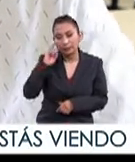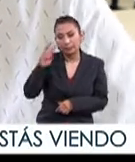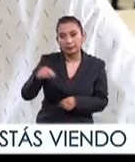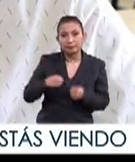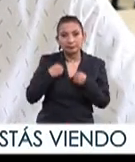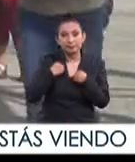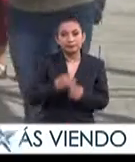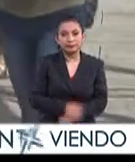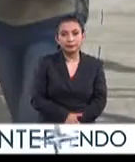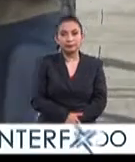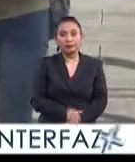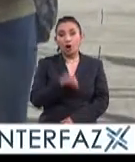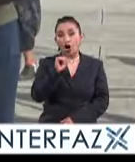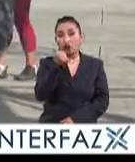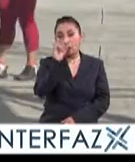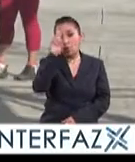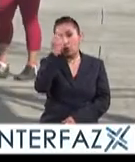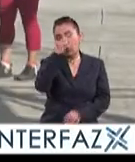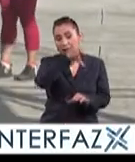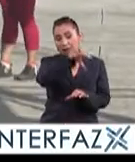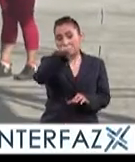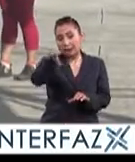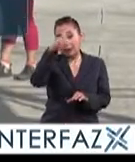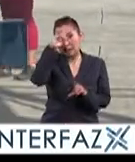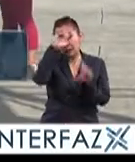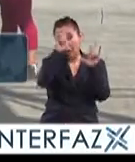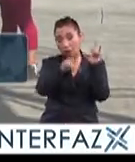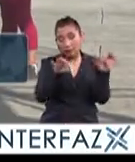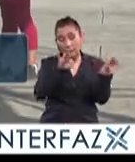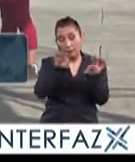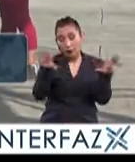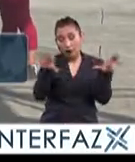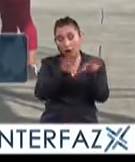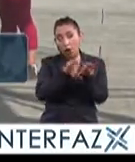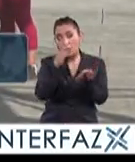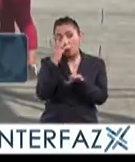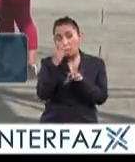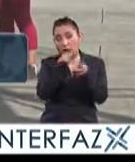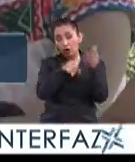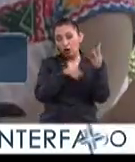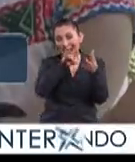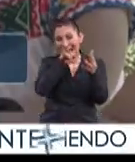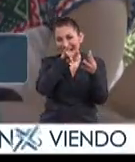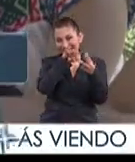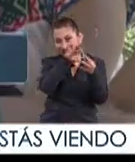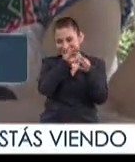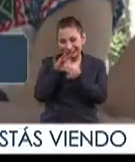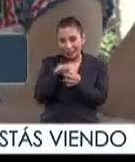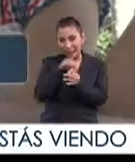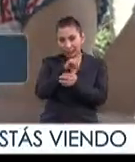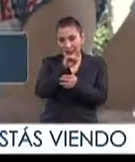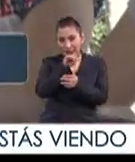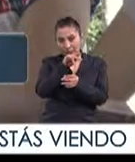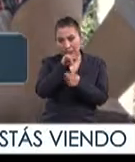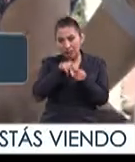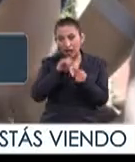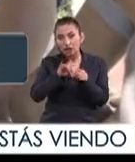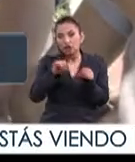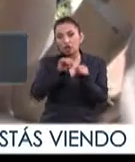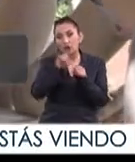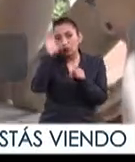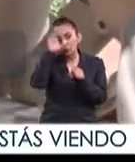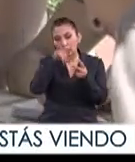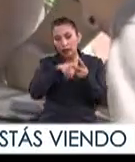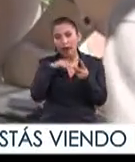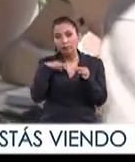viven. 11 universidades de todo el país trabajan con 4 ejes transversales: disciplina,